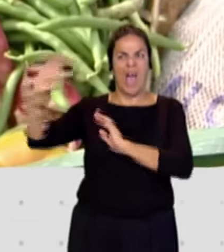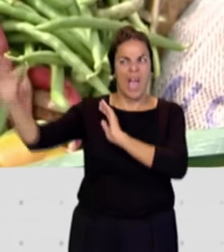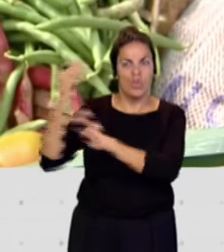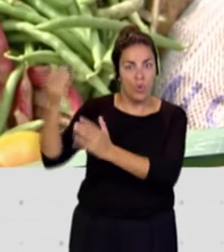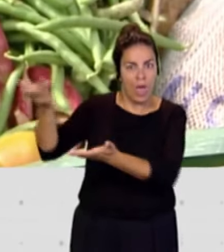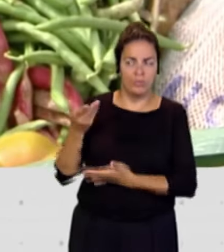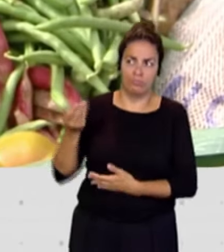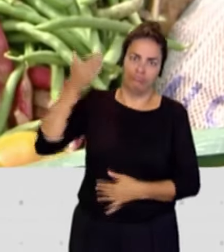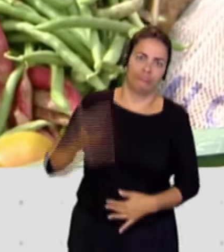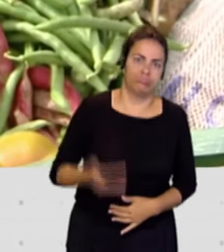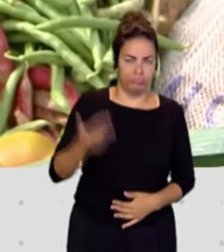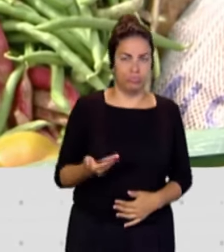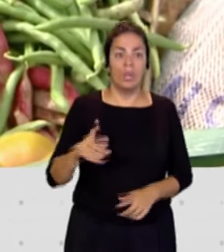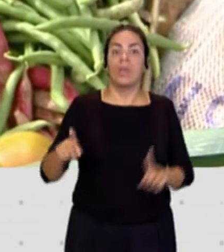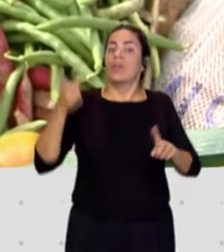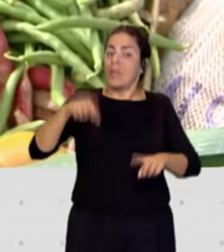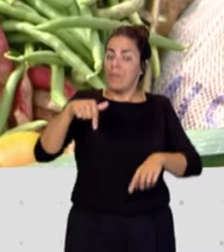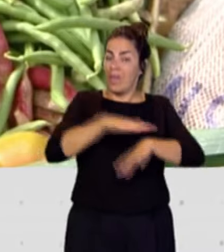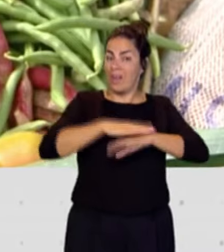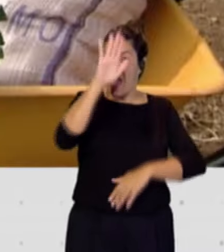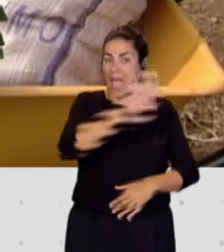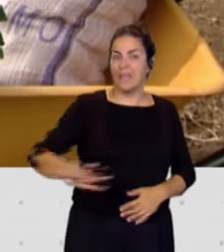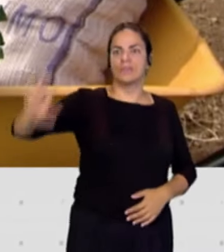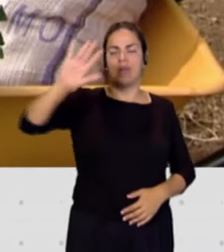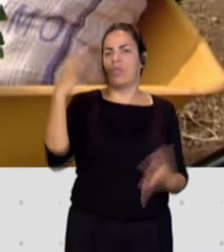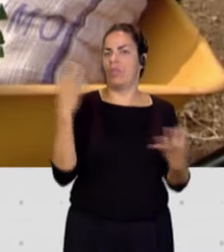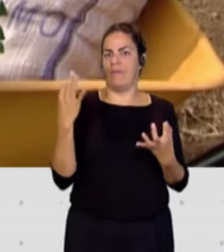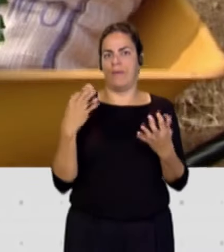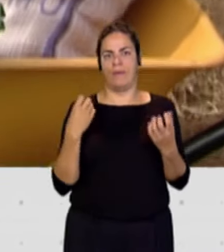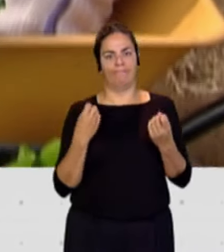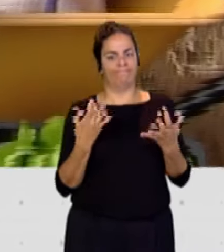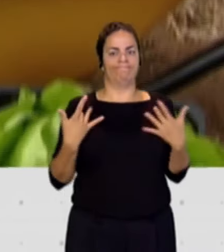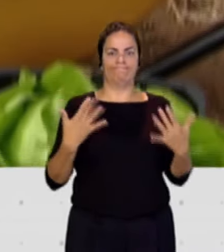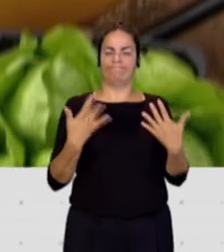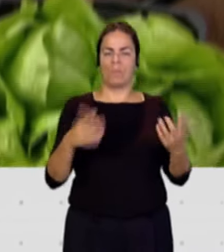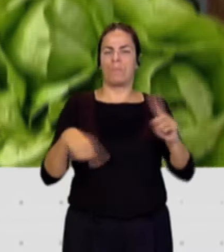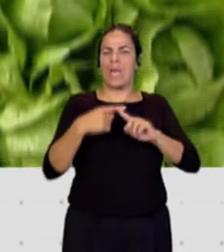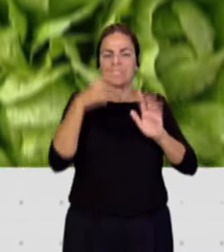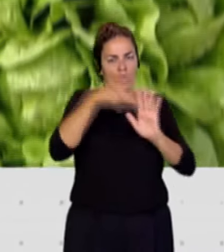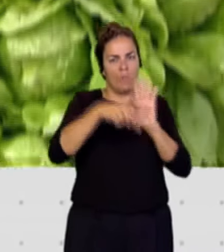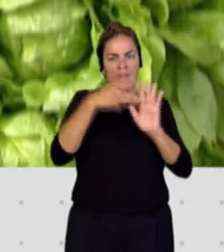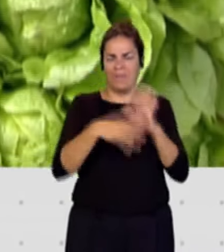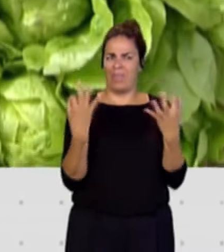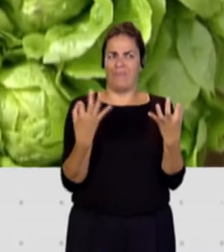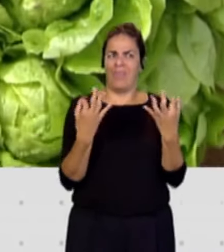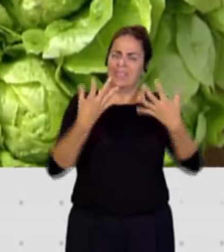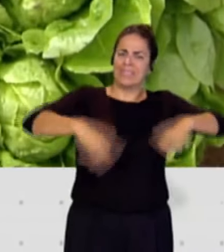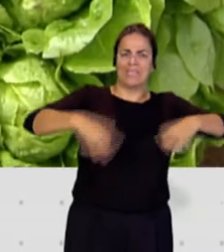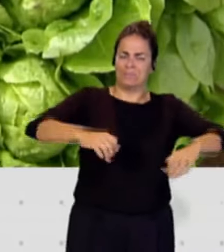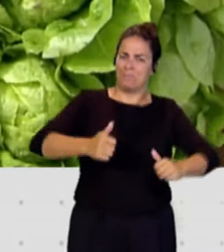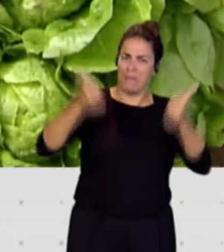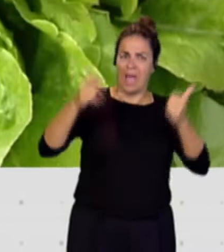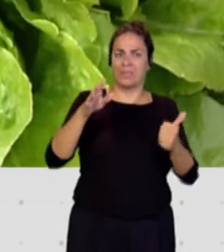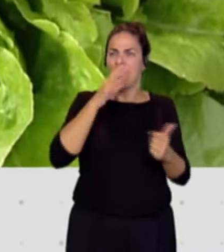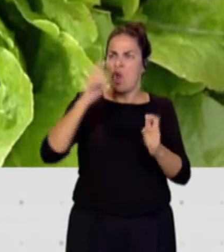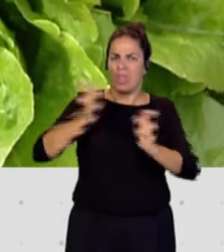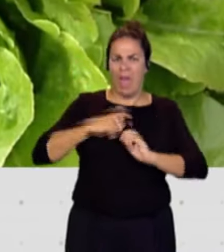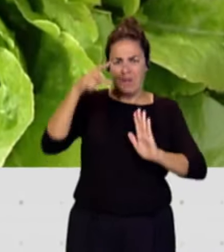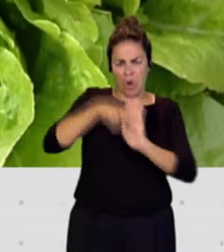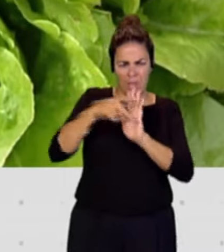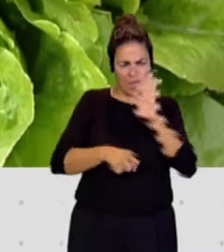de que agilicen y simplifiquen la La regulación y la normativa a la que nos están sometiendo que están haciendo los os inviables no